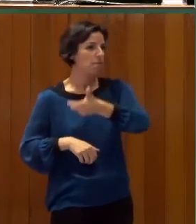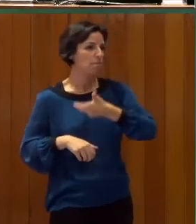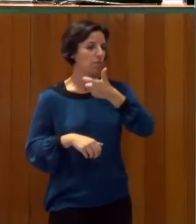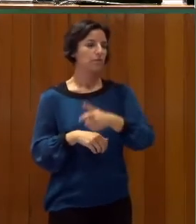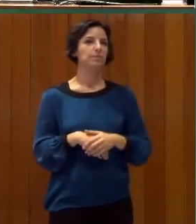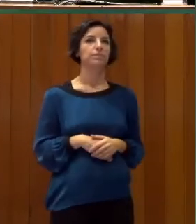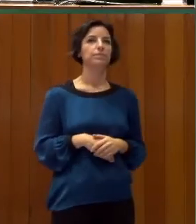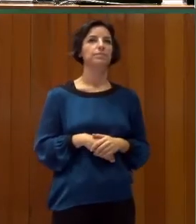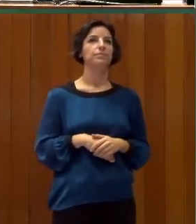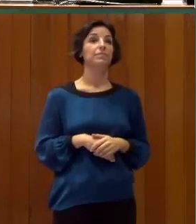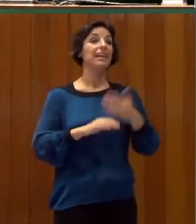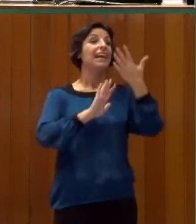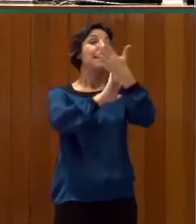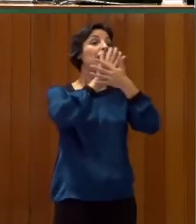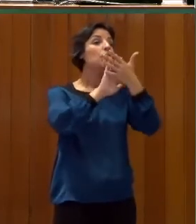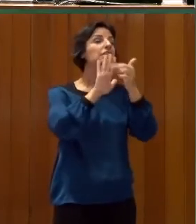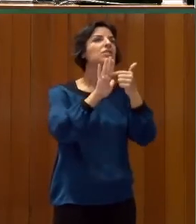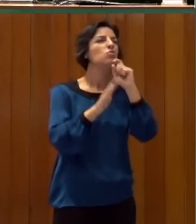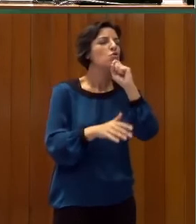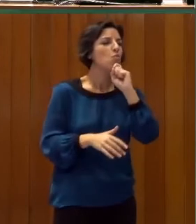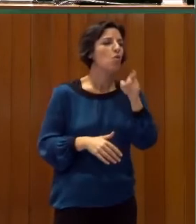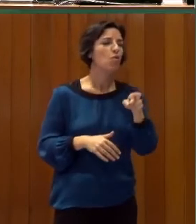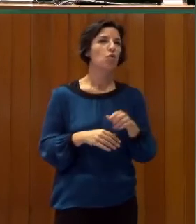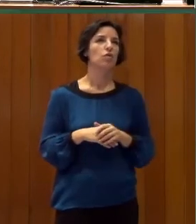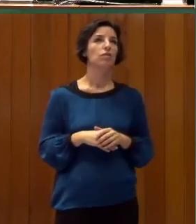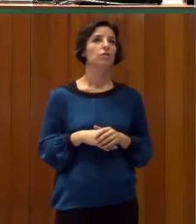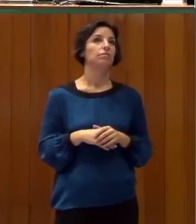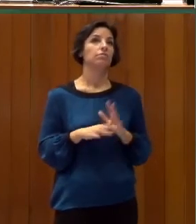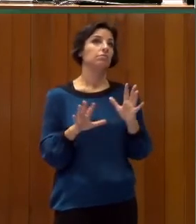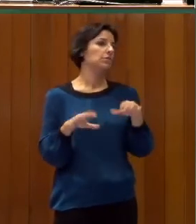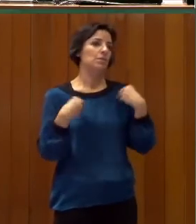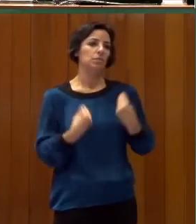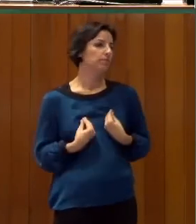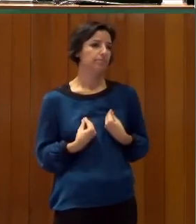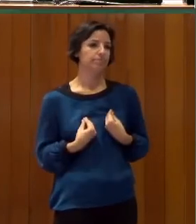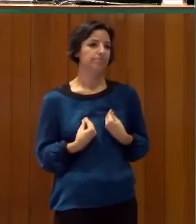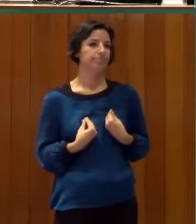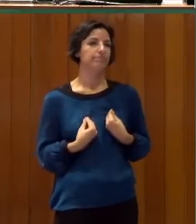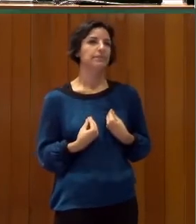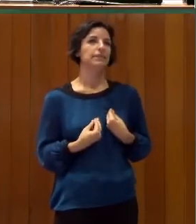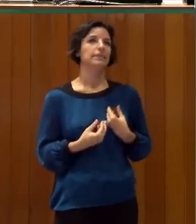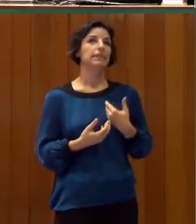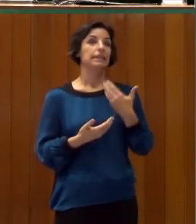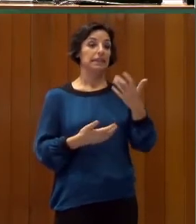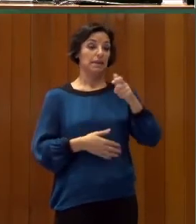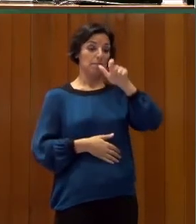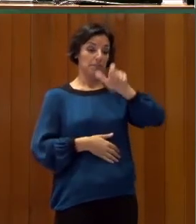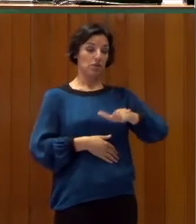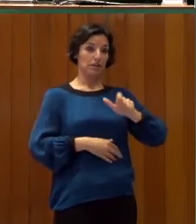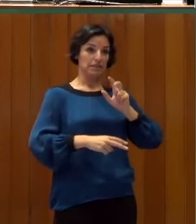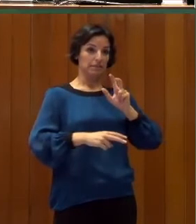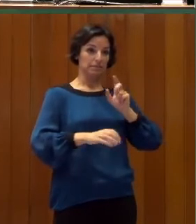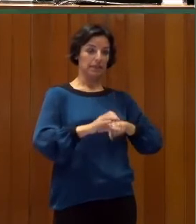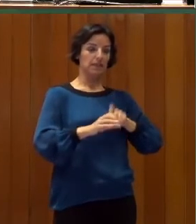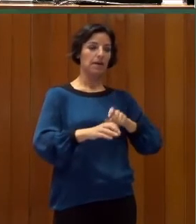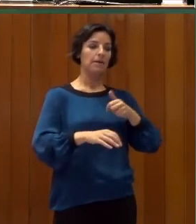En cuanto al Stroop en lengua de signos, ocurre también lo mismo. Los participantes producen